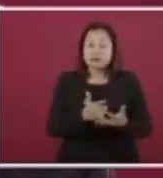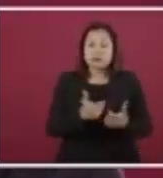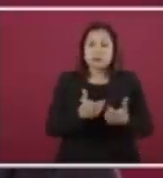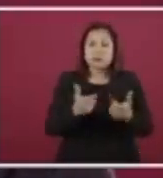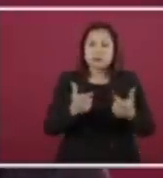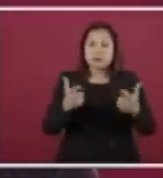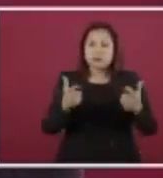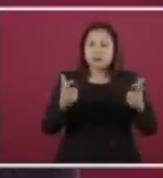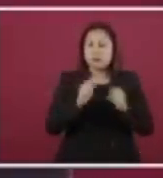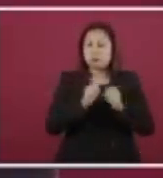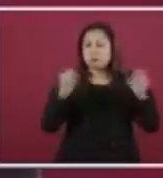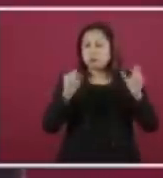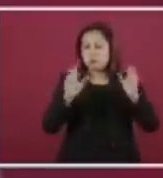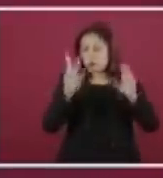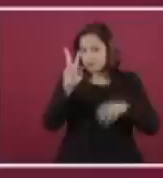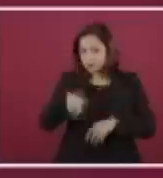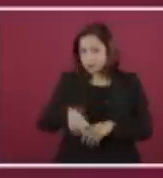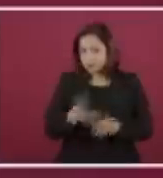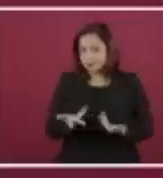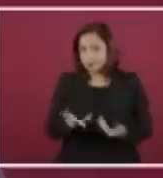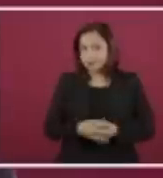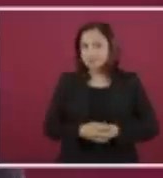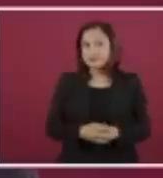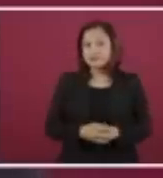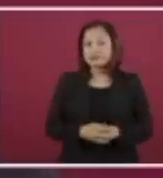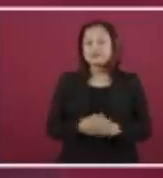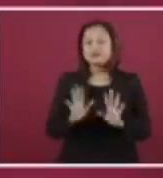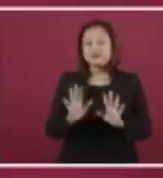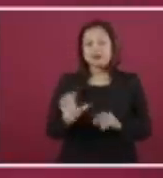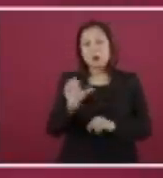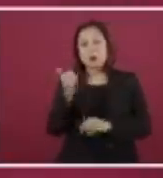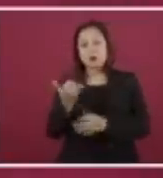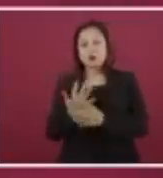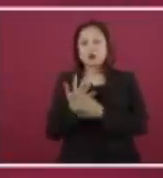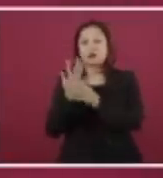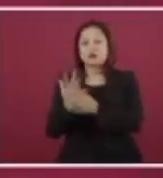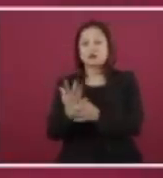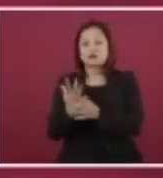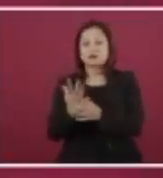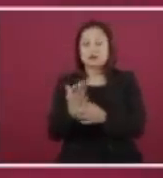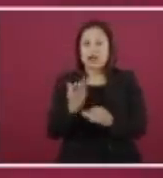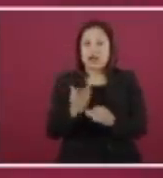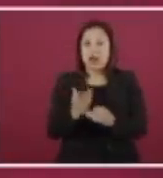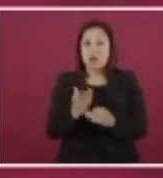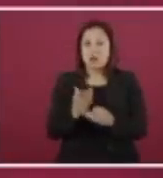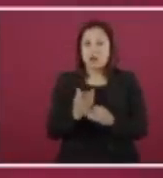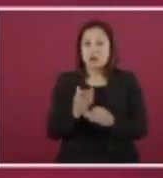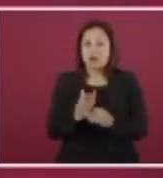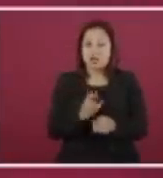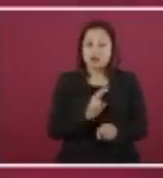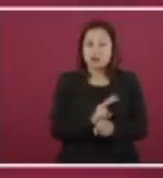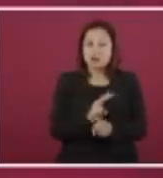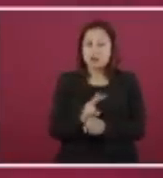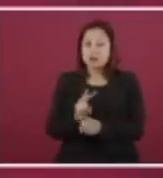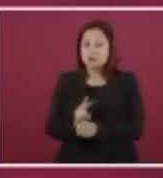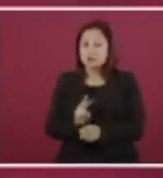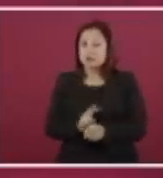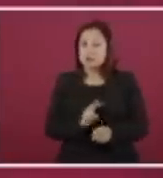O, dicho de otra manera, es mejor prevenir que lamentar. O